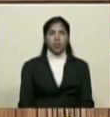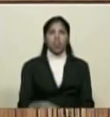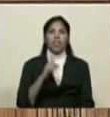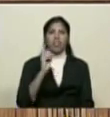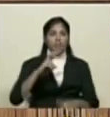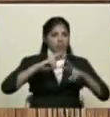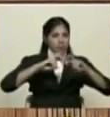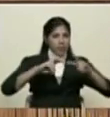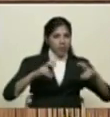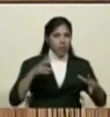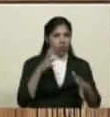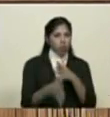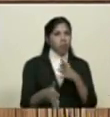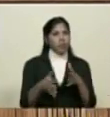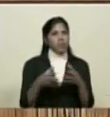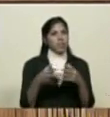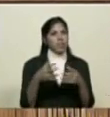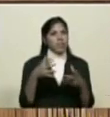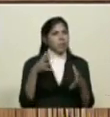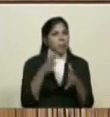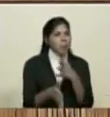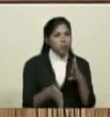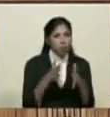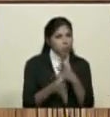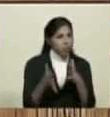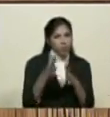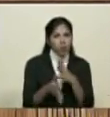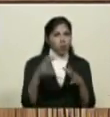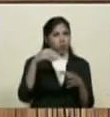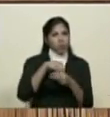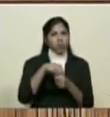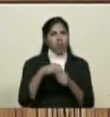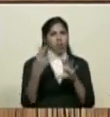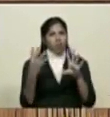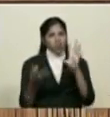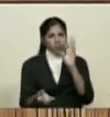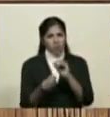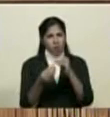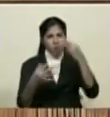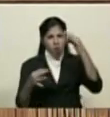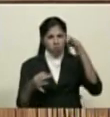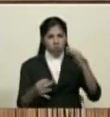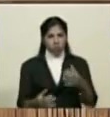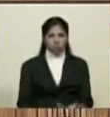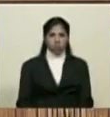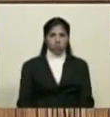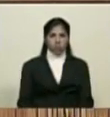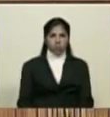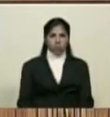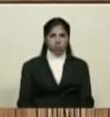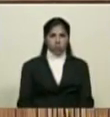penal. Eso es lo que es un expediente. Y eso está resumido en 9 hojas, ¿qué es eso? En todo este tiempo eso es lo que han